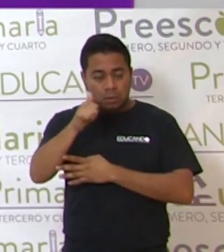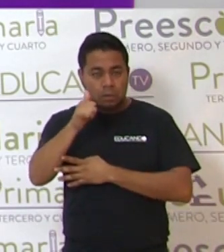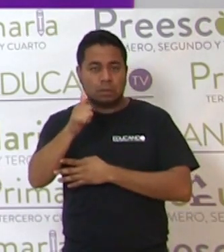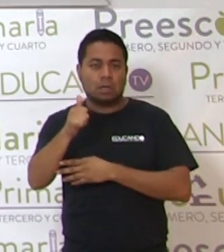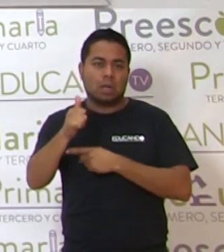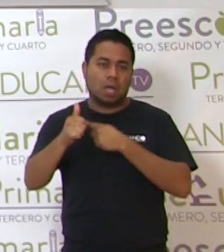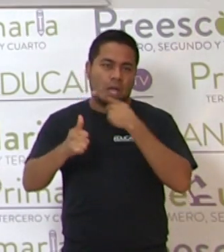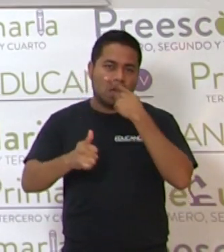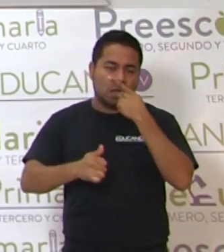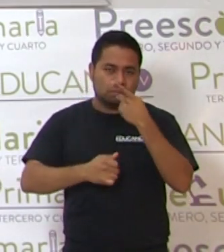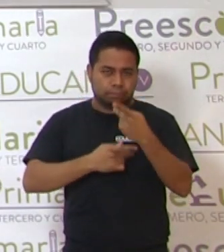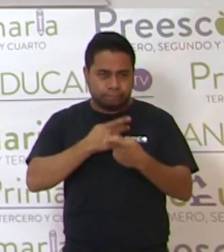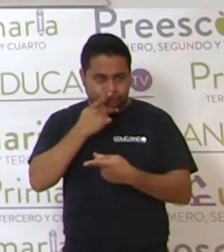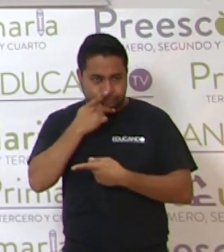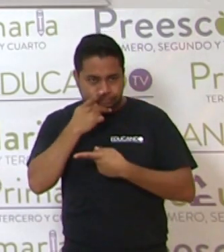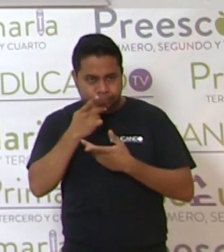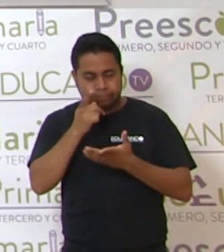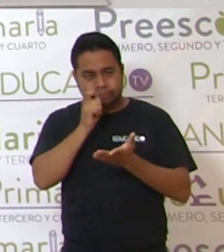poesía que